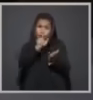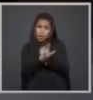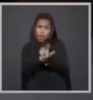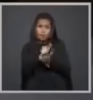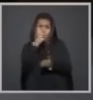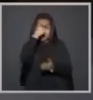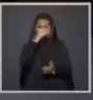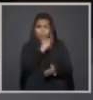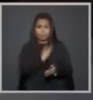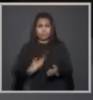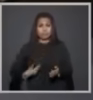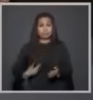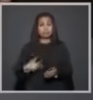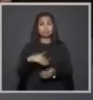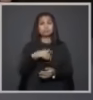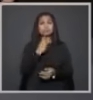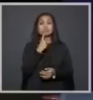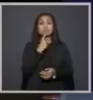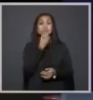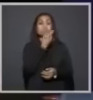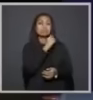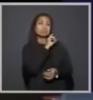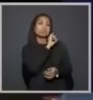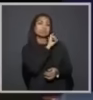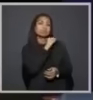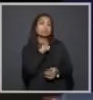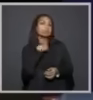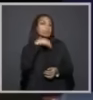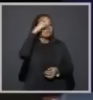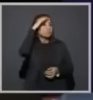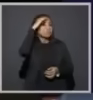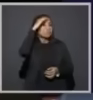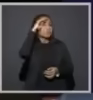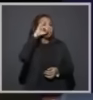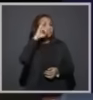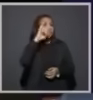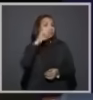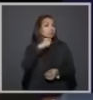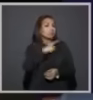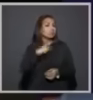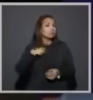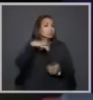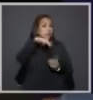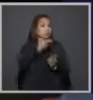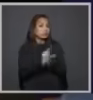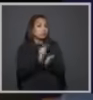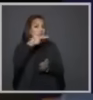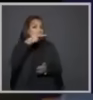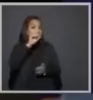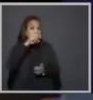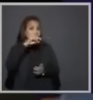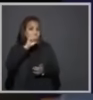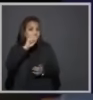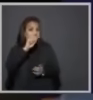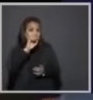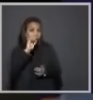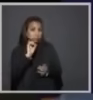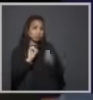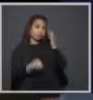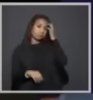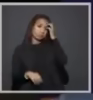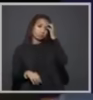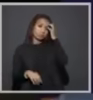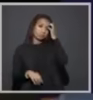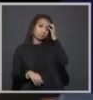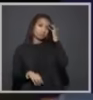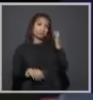importante en estos tiempos. Puede ser que en otros tiempos, si no hubiese corrupción, si no hubiese la impunidad que